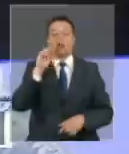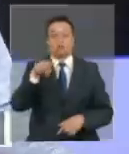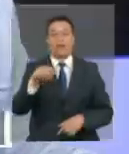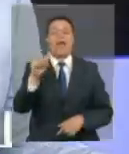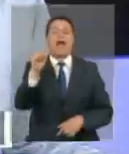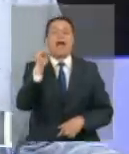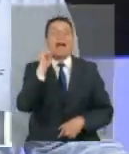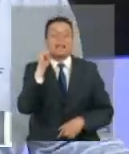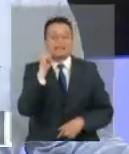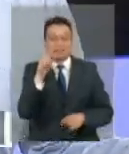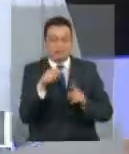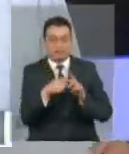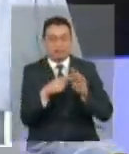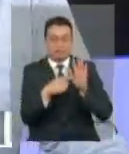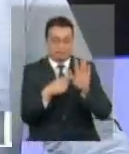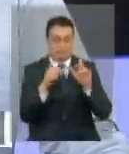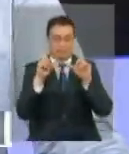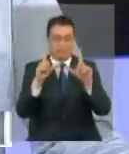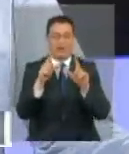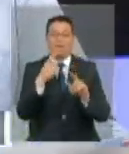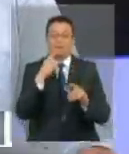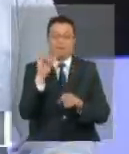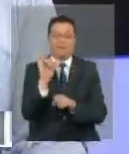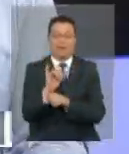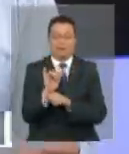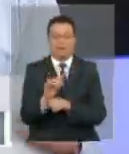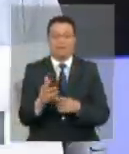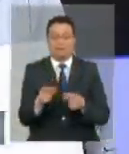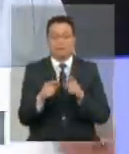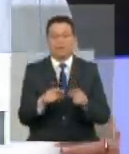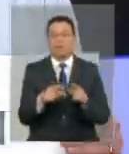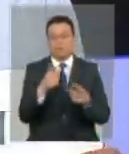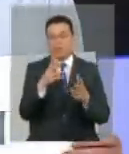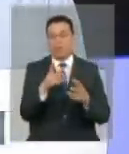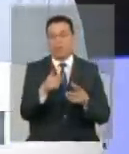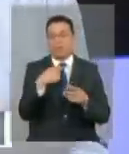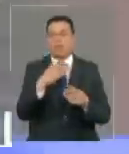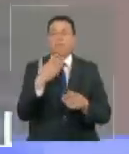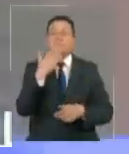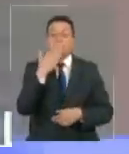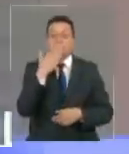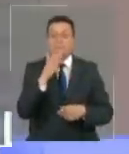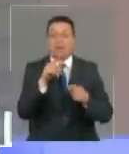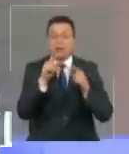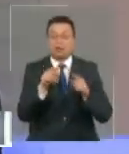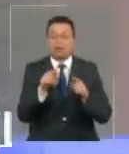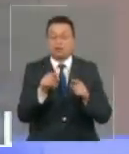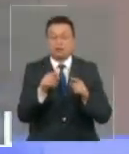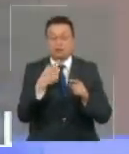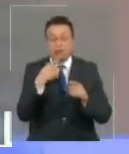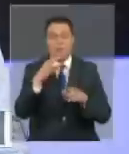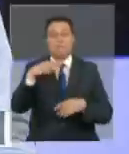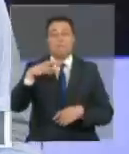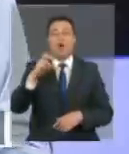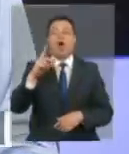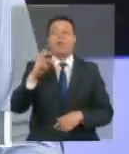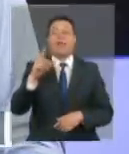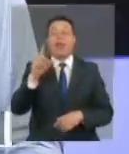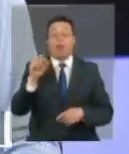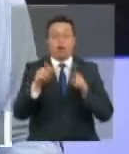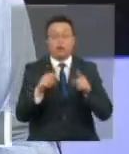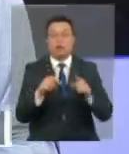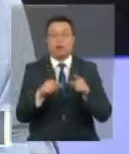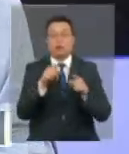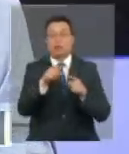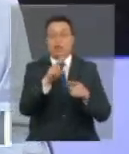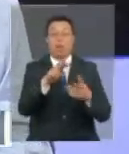ayer. Mira, yo la verdad es tanta la mala intención y la mentira. Yo prefiero un modelo, porque el alcalde ahora